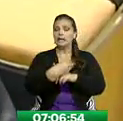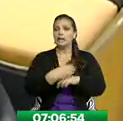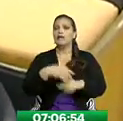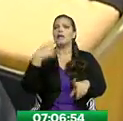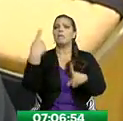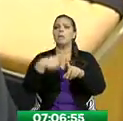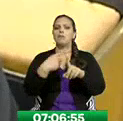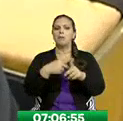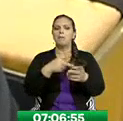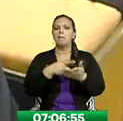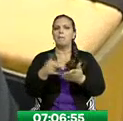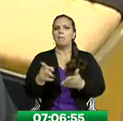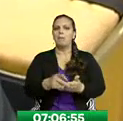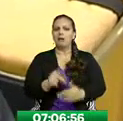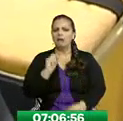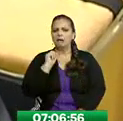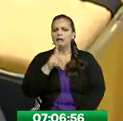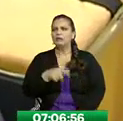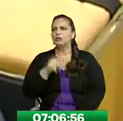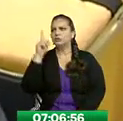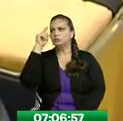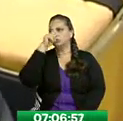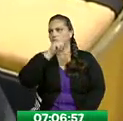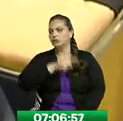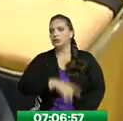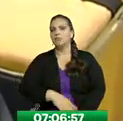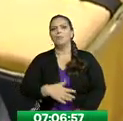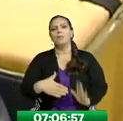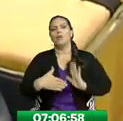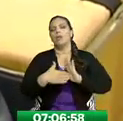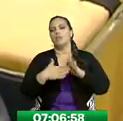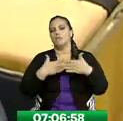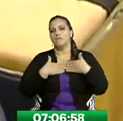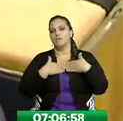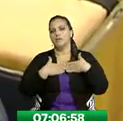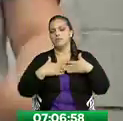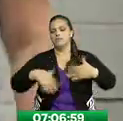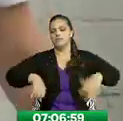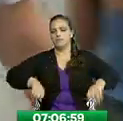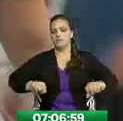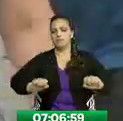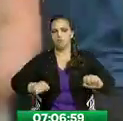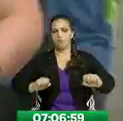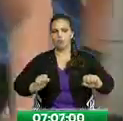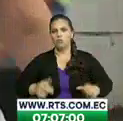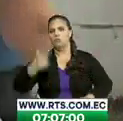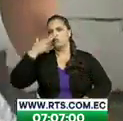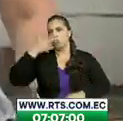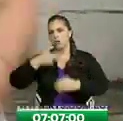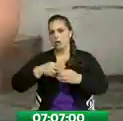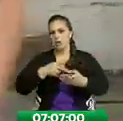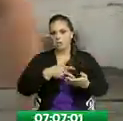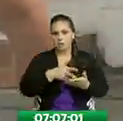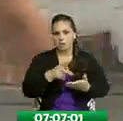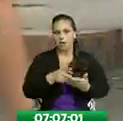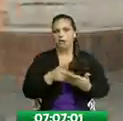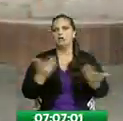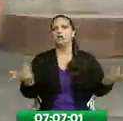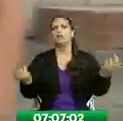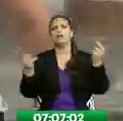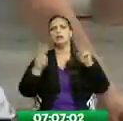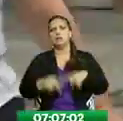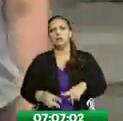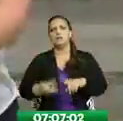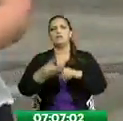totalmente independientes. Nosotros ponemos la moto, ponemos el combustible, ponemos los megas. Por otro lado, 10% de impuesto